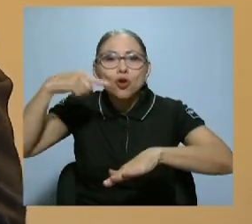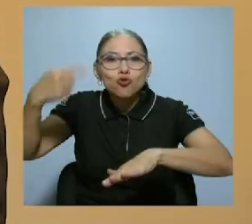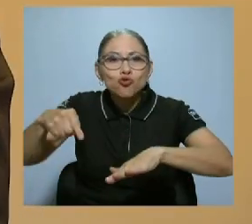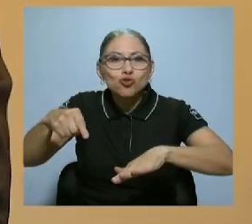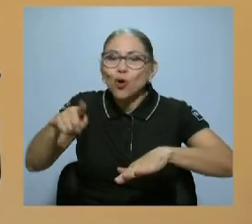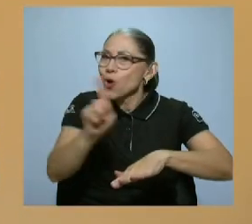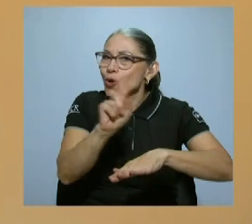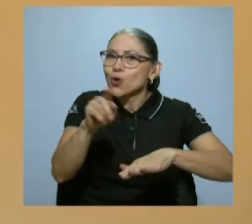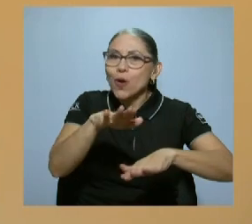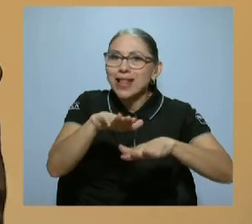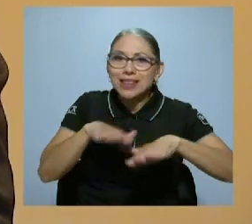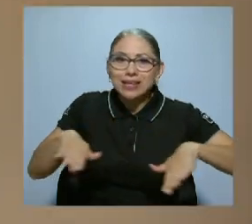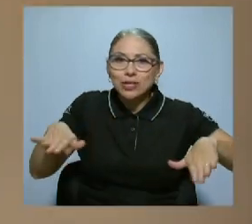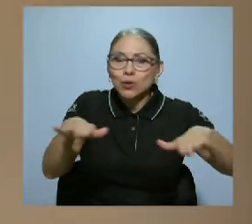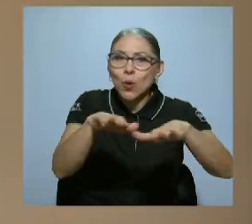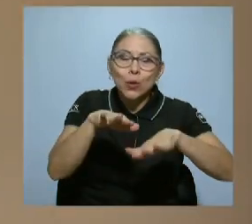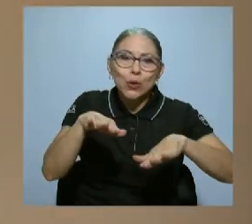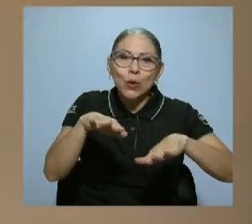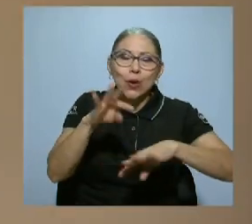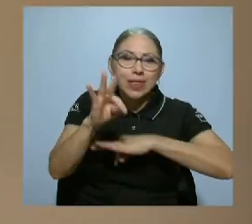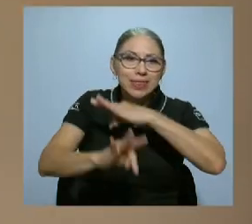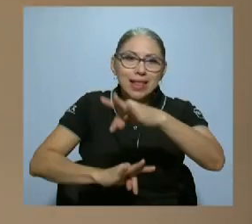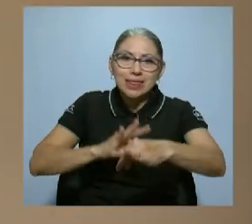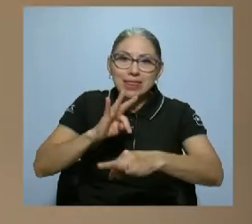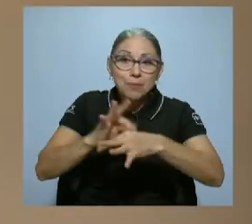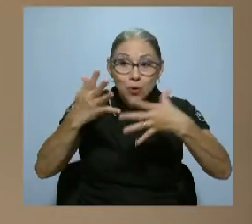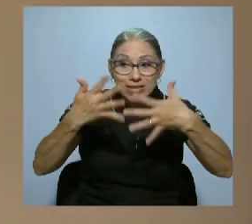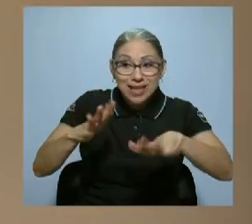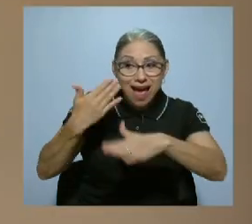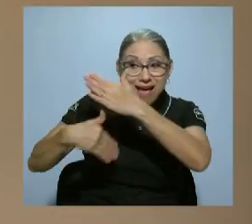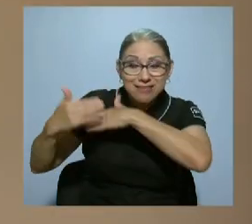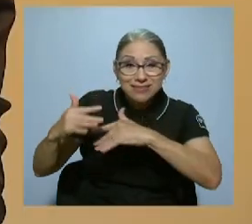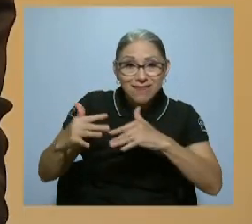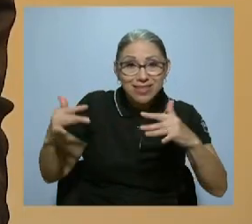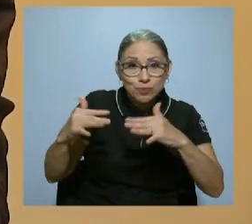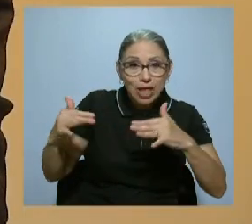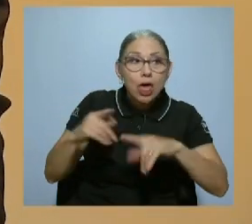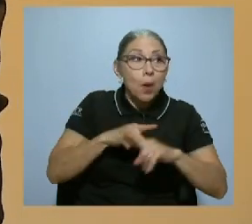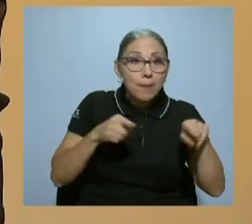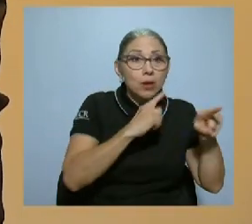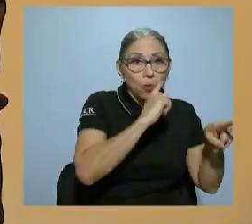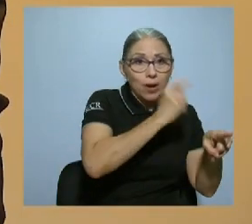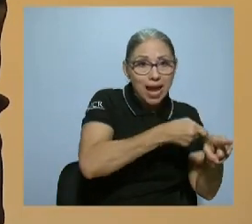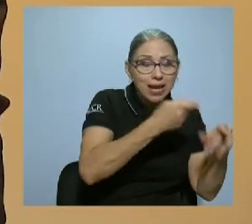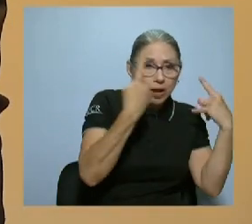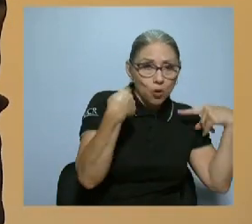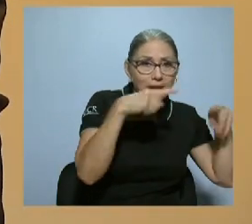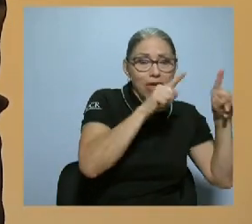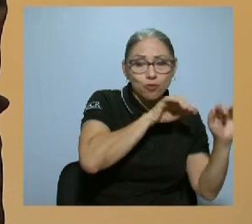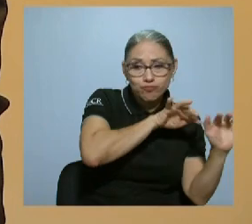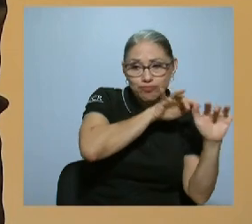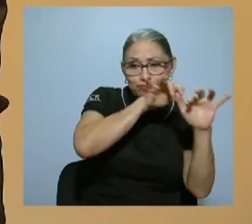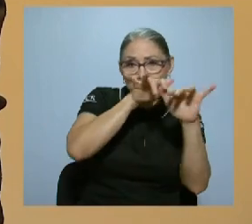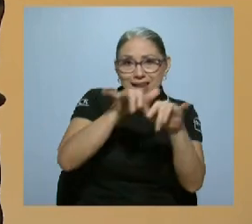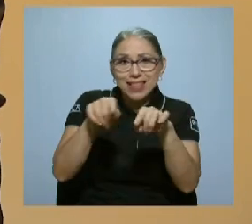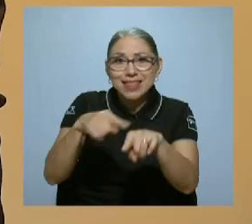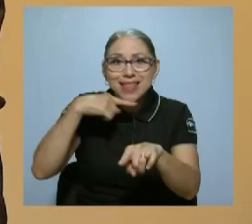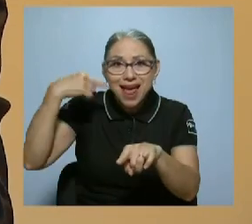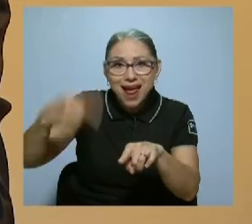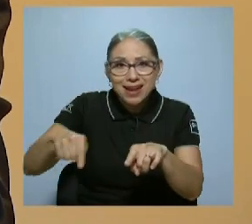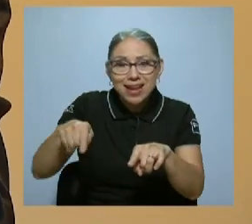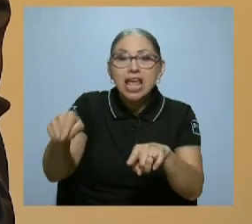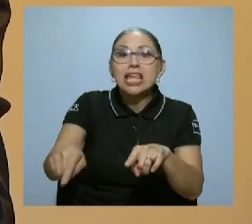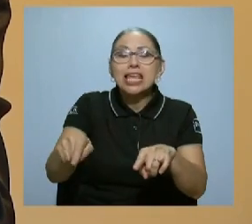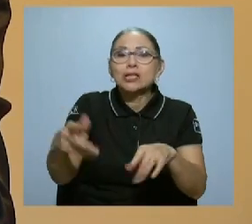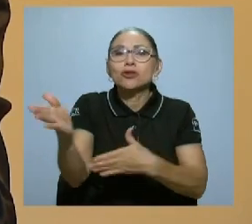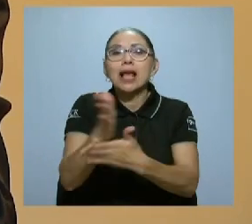de tipo que ya estaba disputado, sino que han logrado penetrar, y esto hace una maniobra de distracción